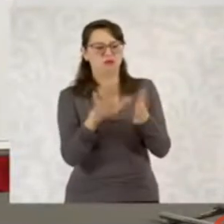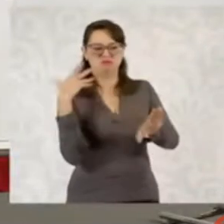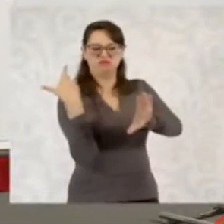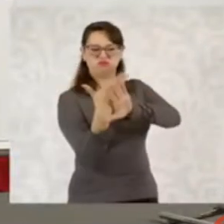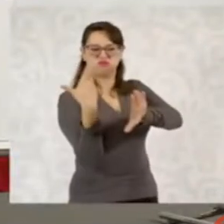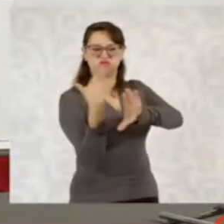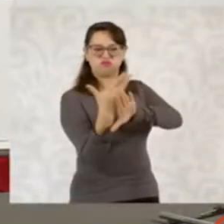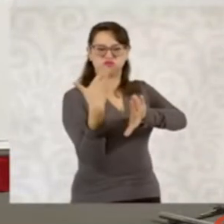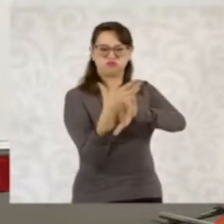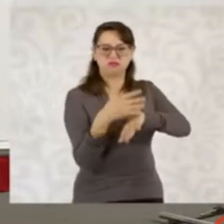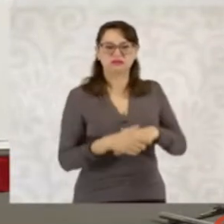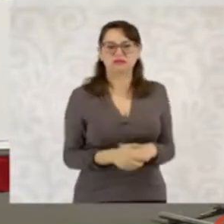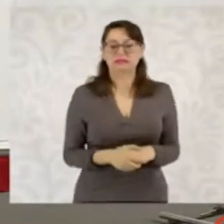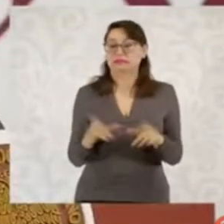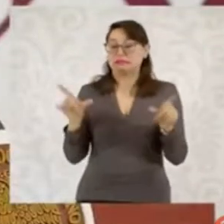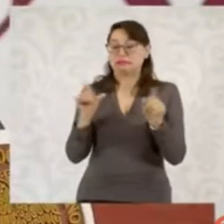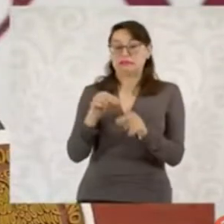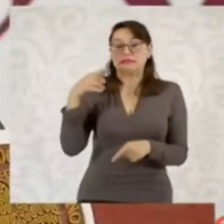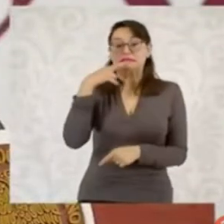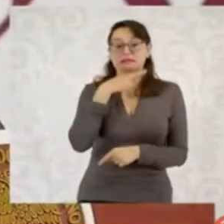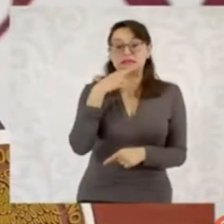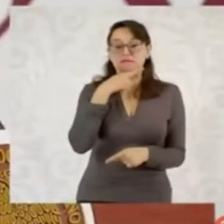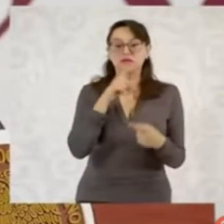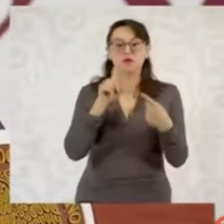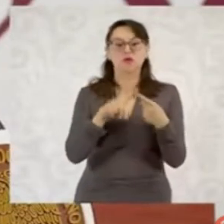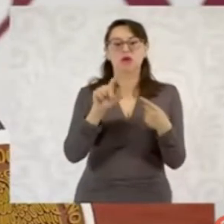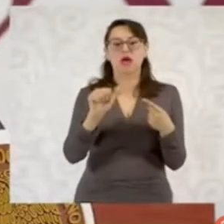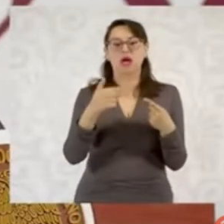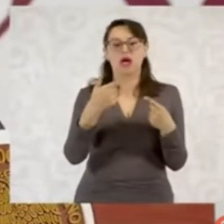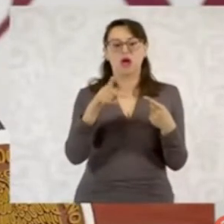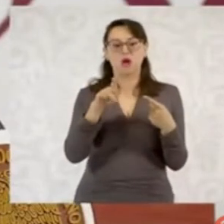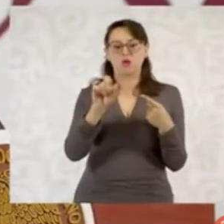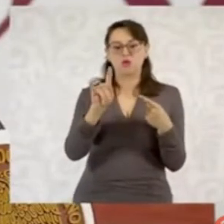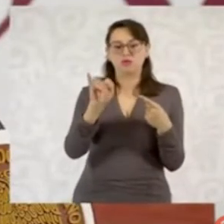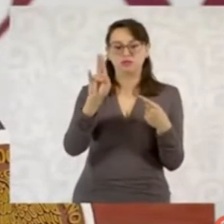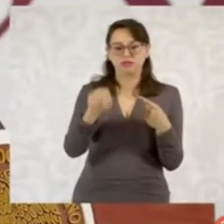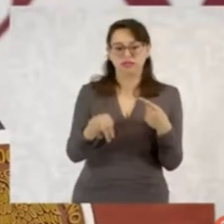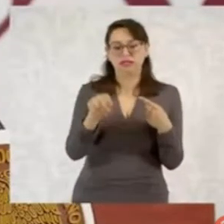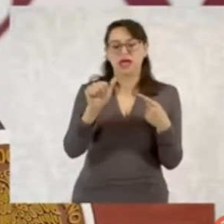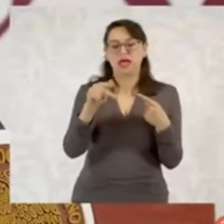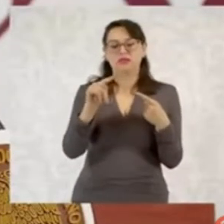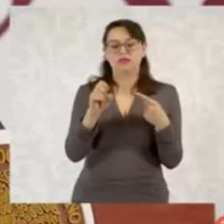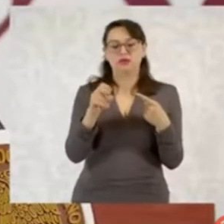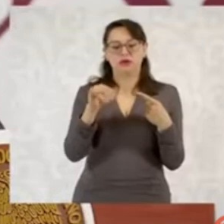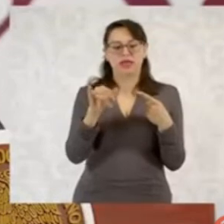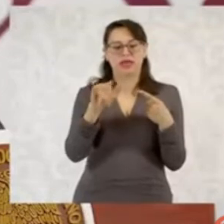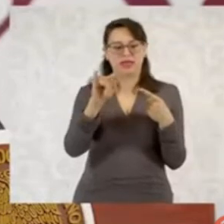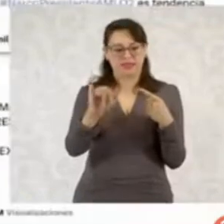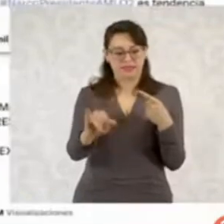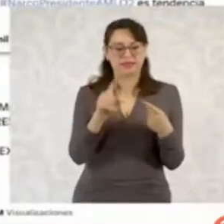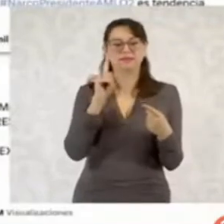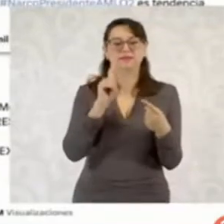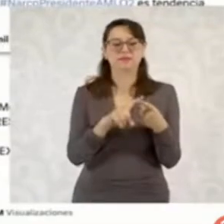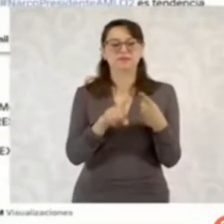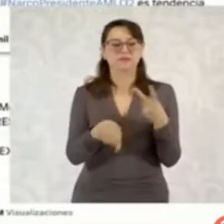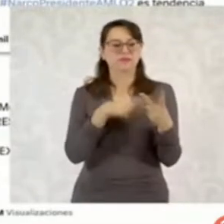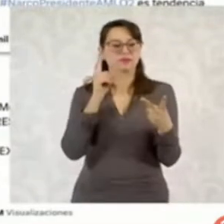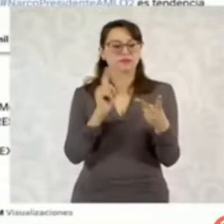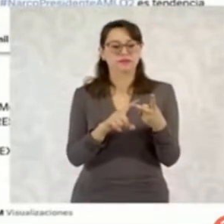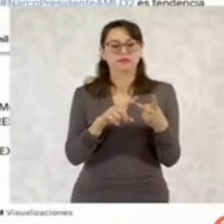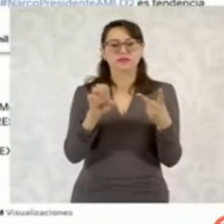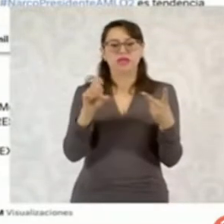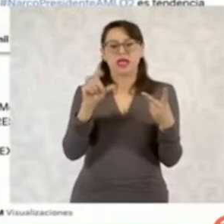Muy rápido, son Agustín Antonetti, que como les mencionamos hemos detectado mentiras,